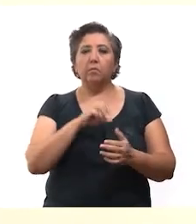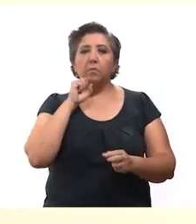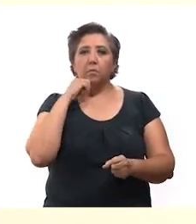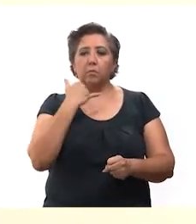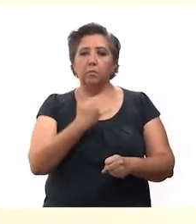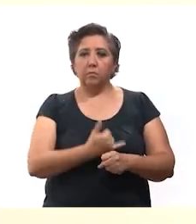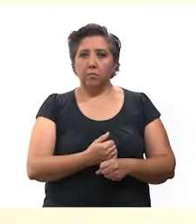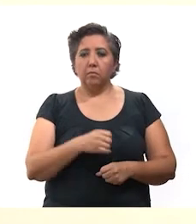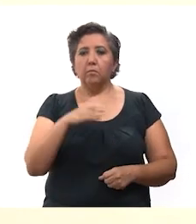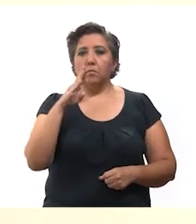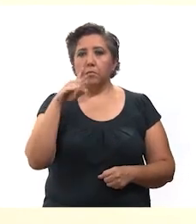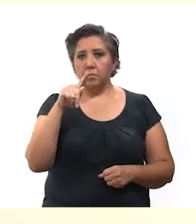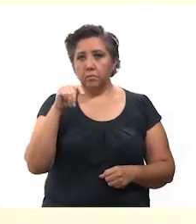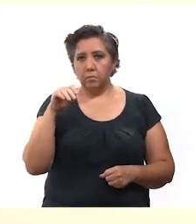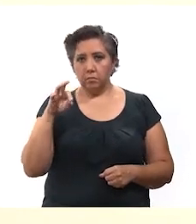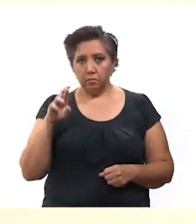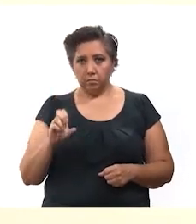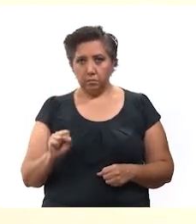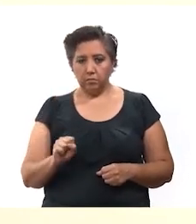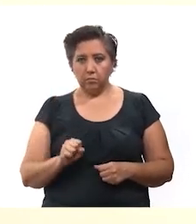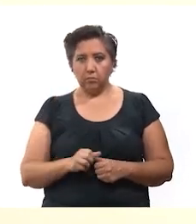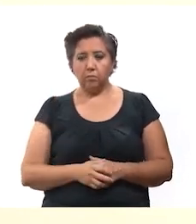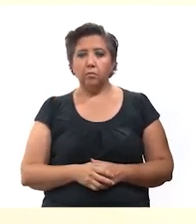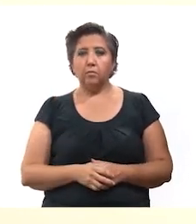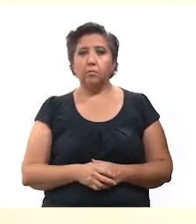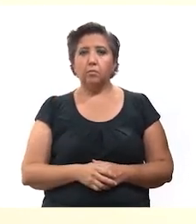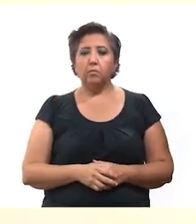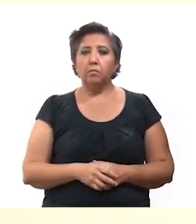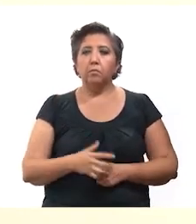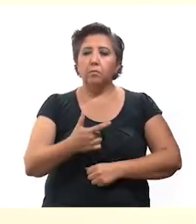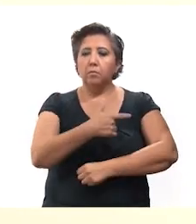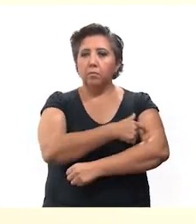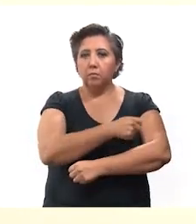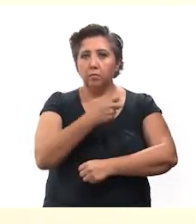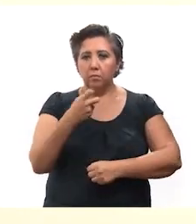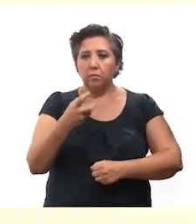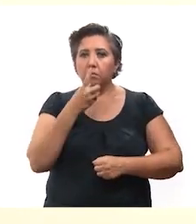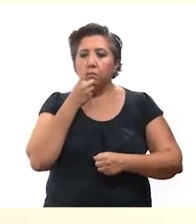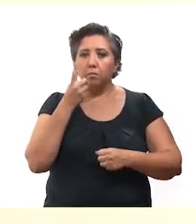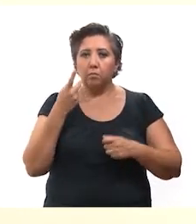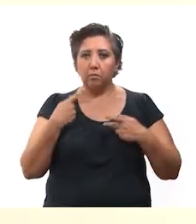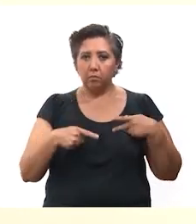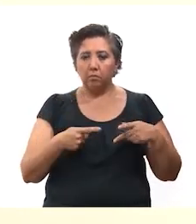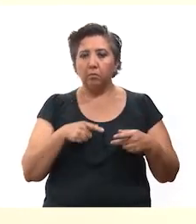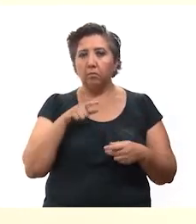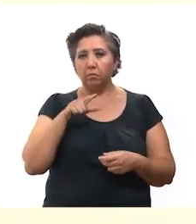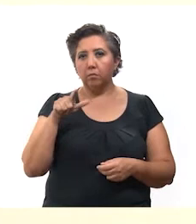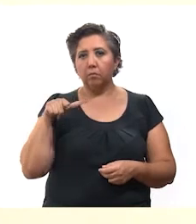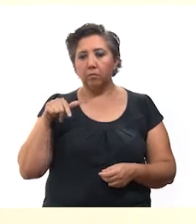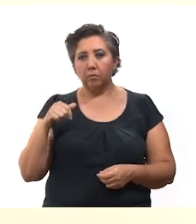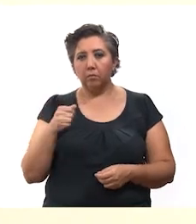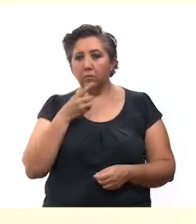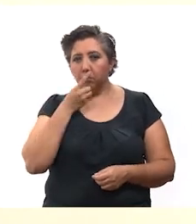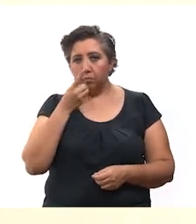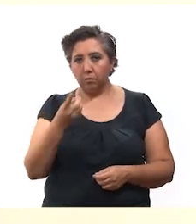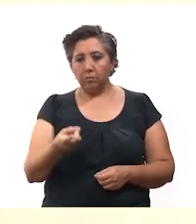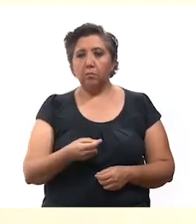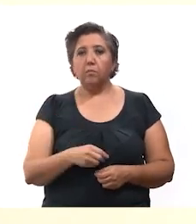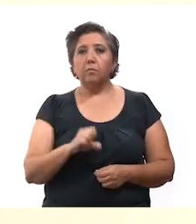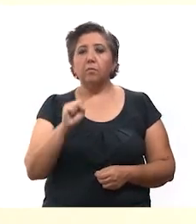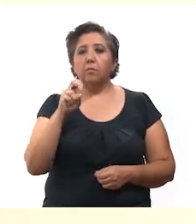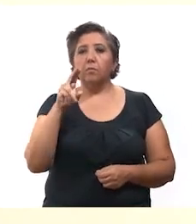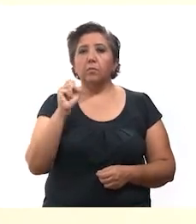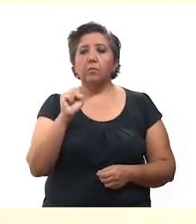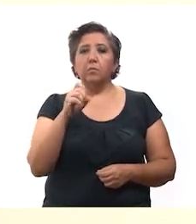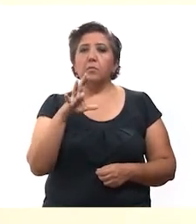T1. Lejelo, Beituhetza, Uxalachi Lenoatluma. Le vacunacuntzabil ychiletumengi nilo meyaja, le te